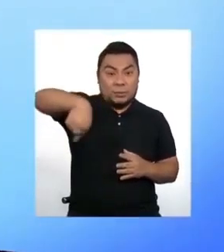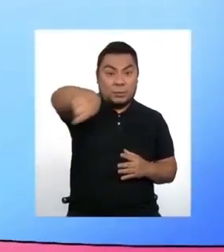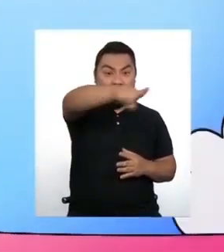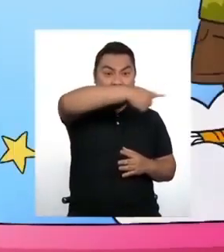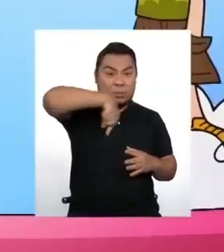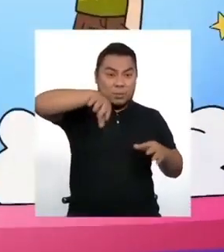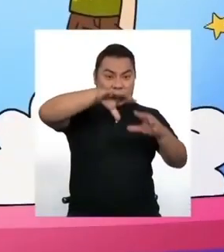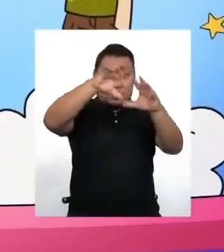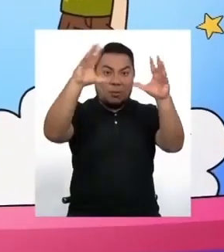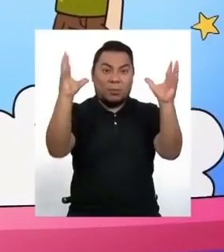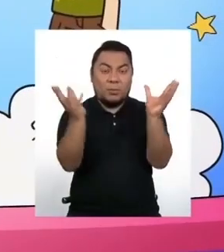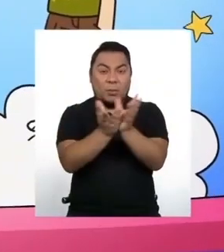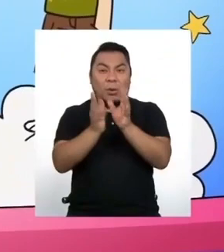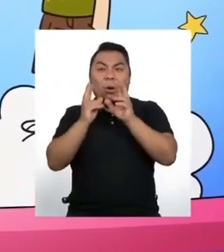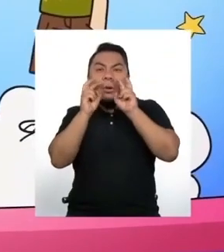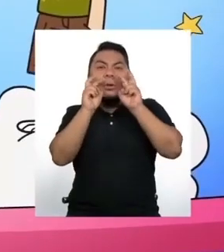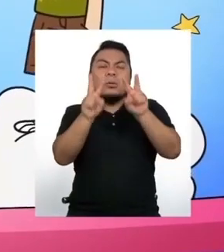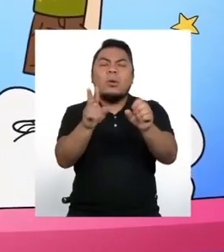atención.